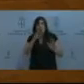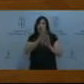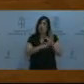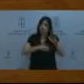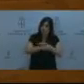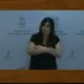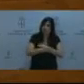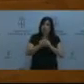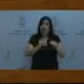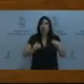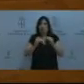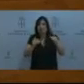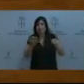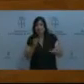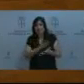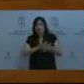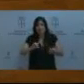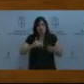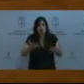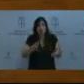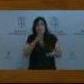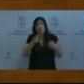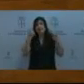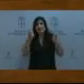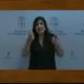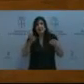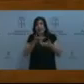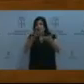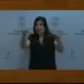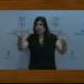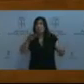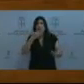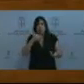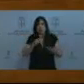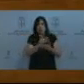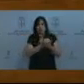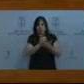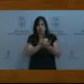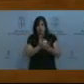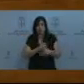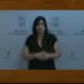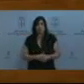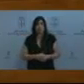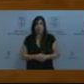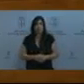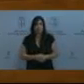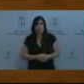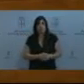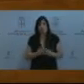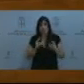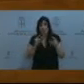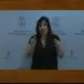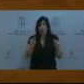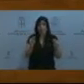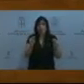de mejorar el conocimiento de las mismas por parte de los potenciales usuarios. Y ya para terminar, coincido con las palabras de la portavoz de